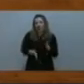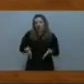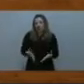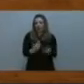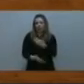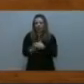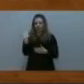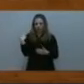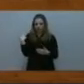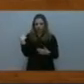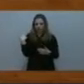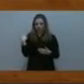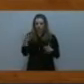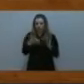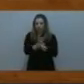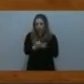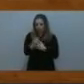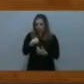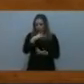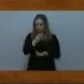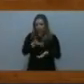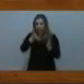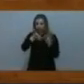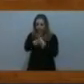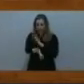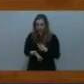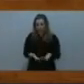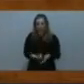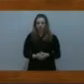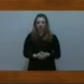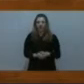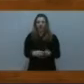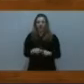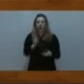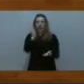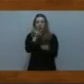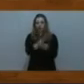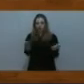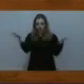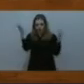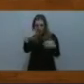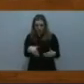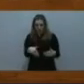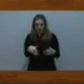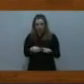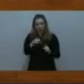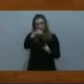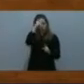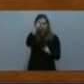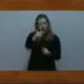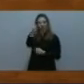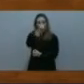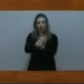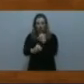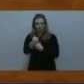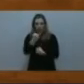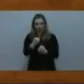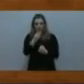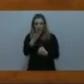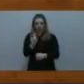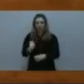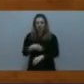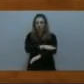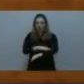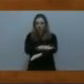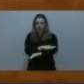les digo yo que no tiene, pero la explicación se la voy a dar yo. La absoluta falta de apuesta por un activo cultural y económico que tuvo el gobierno socialista durante